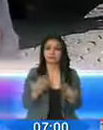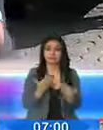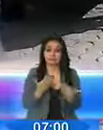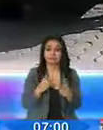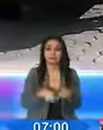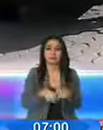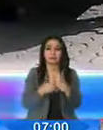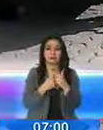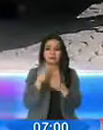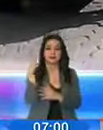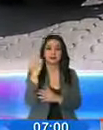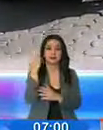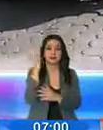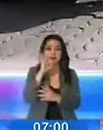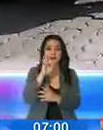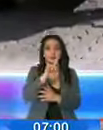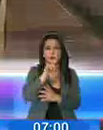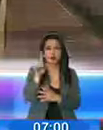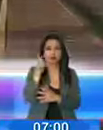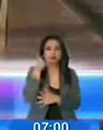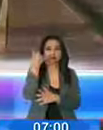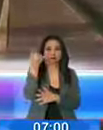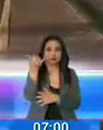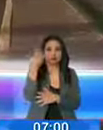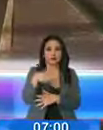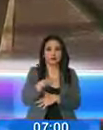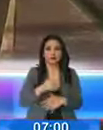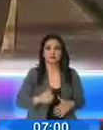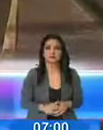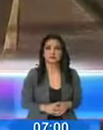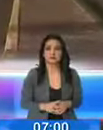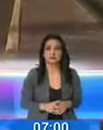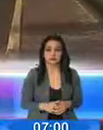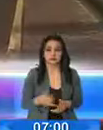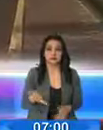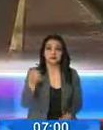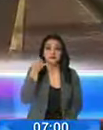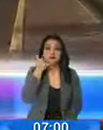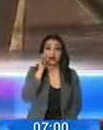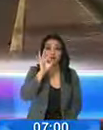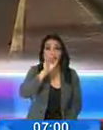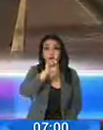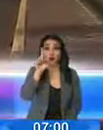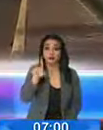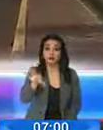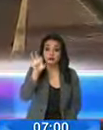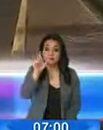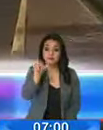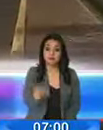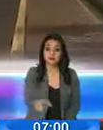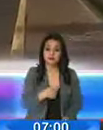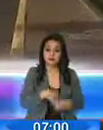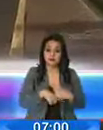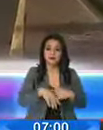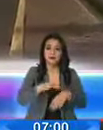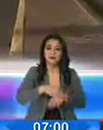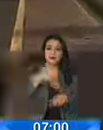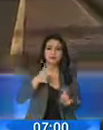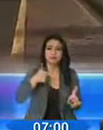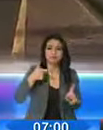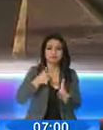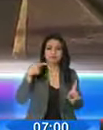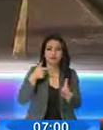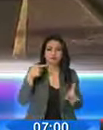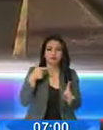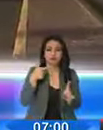seguridad EQ911. El sistema EQ911 nos reportó una persona que se encontraba herida producto de un impacto por arma de fuego en